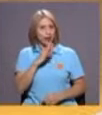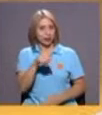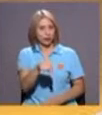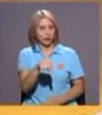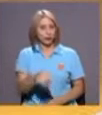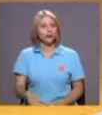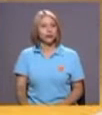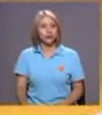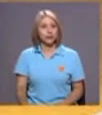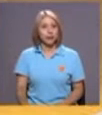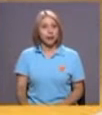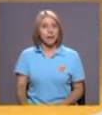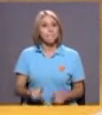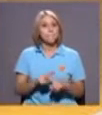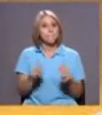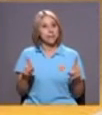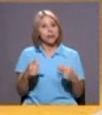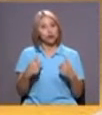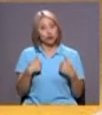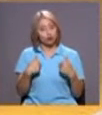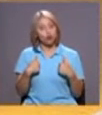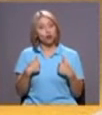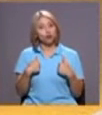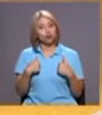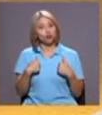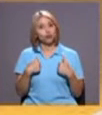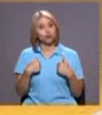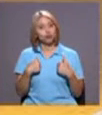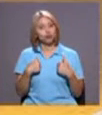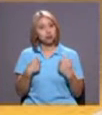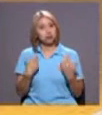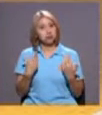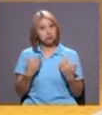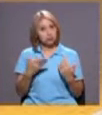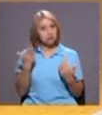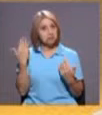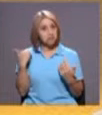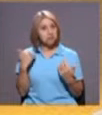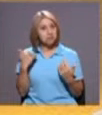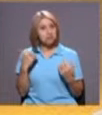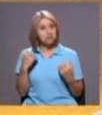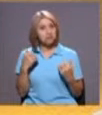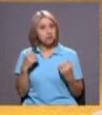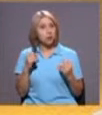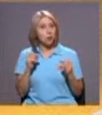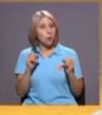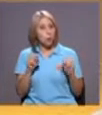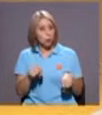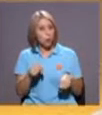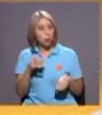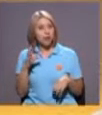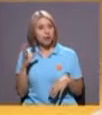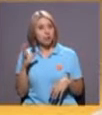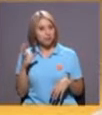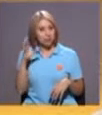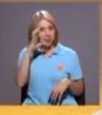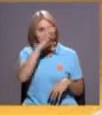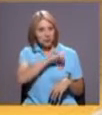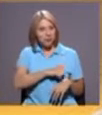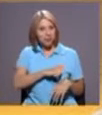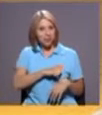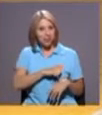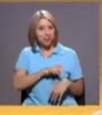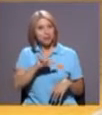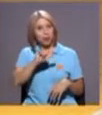pero tuve el placer de encontrar otra vertiente de la de